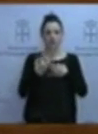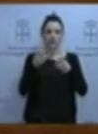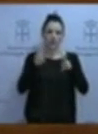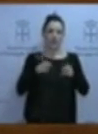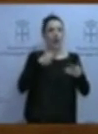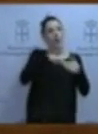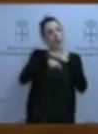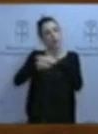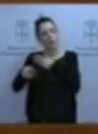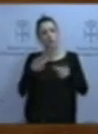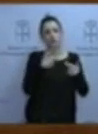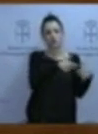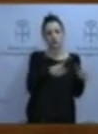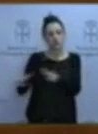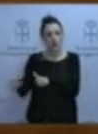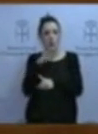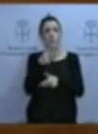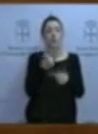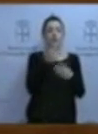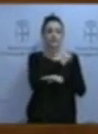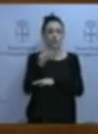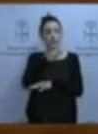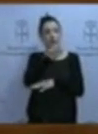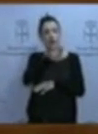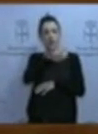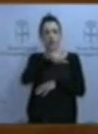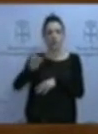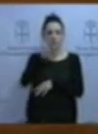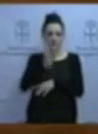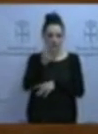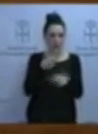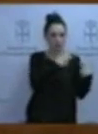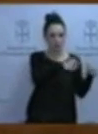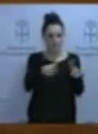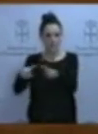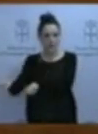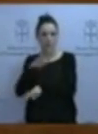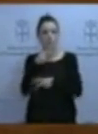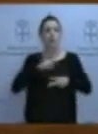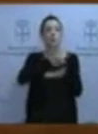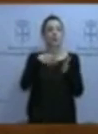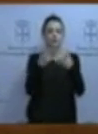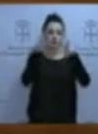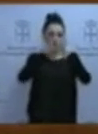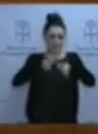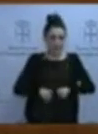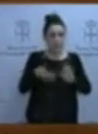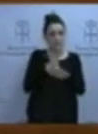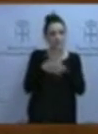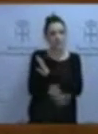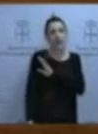recursos que distribuye el Carlos III para aquellos proyectos de investigación llamados de